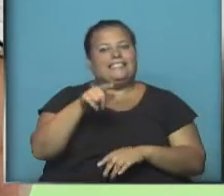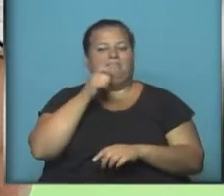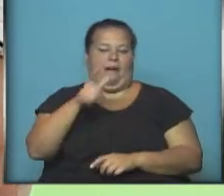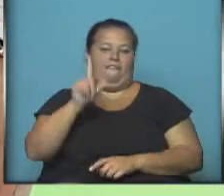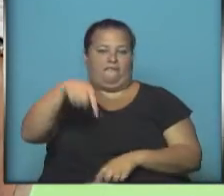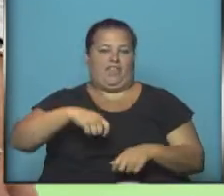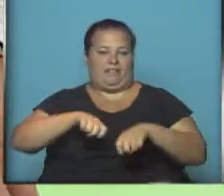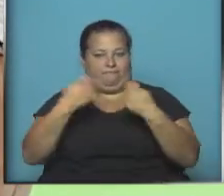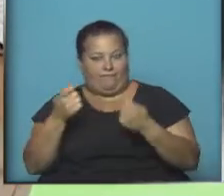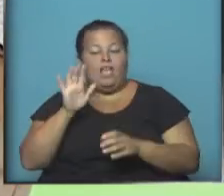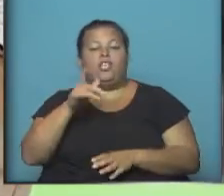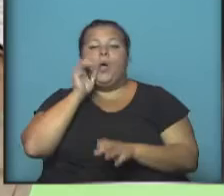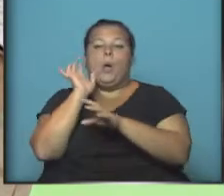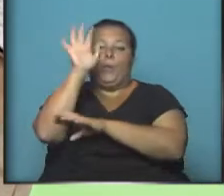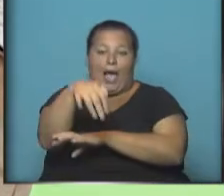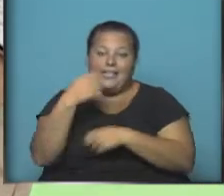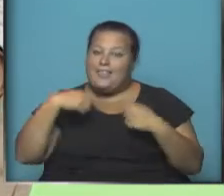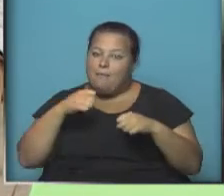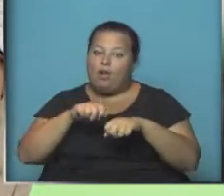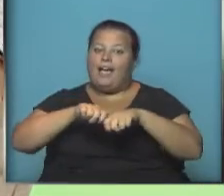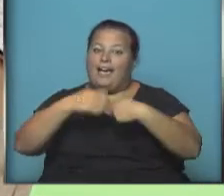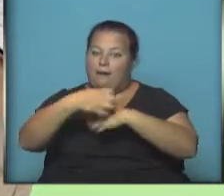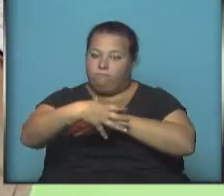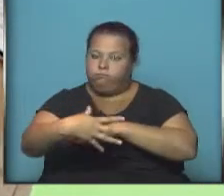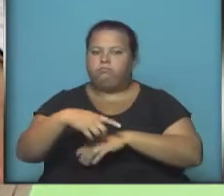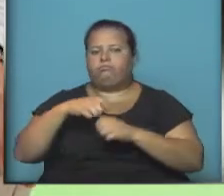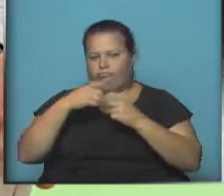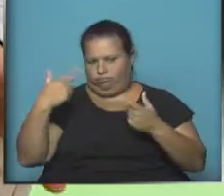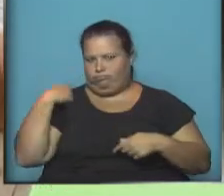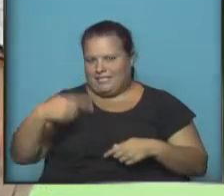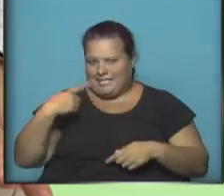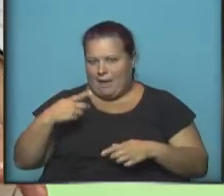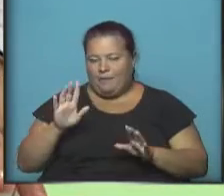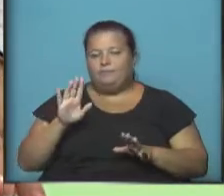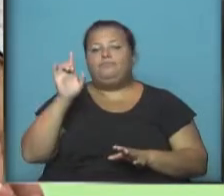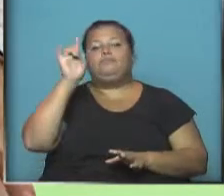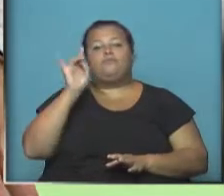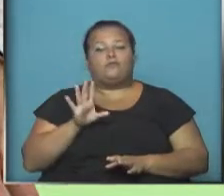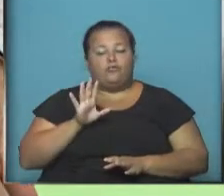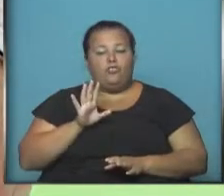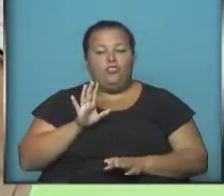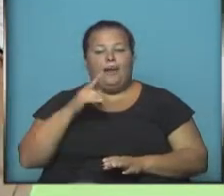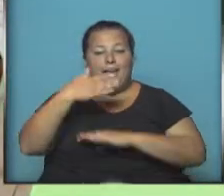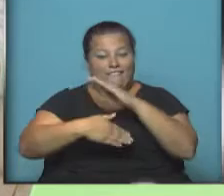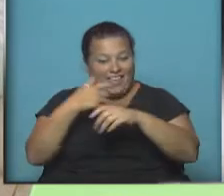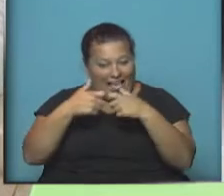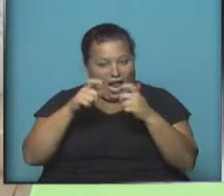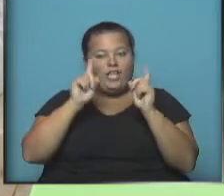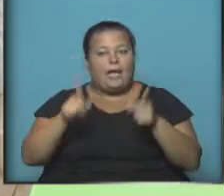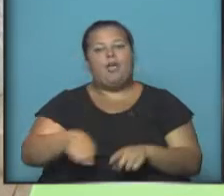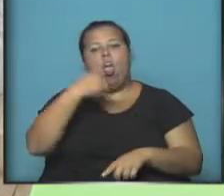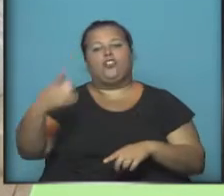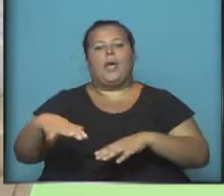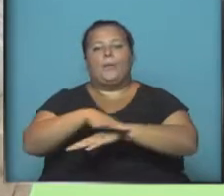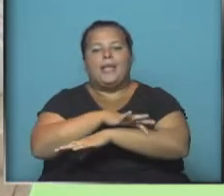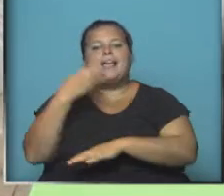las torsiones. Entonces en el básquet, que es un deporte en el cual el esguince es muy frecuente, no se usan solo estas vendas elásticas, sino se usan unas vendas